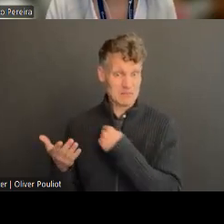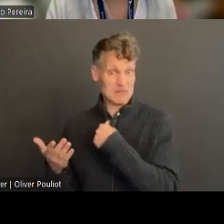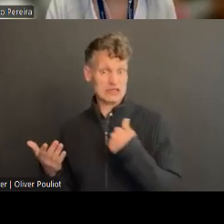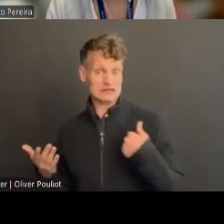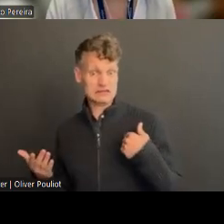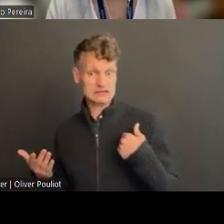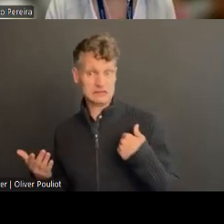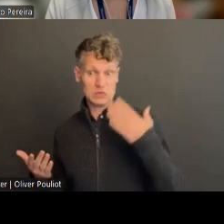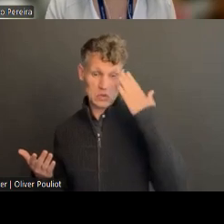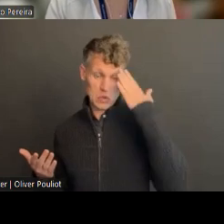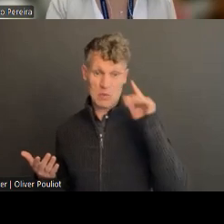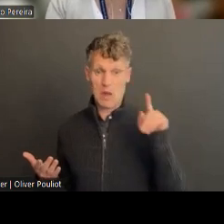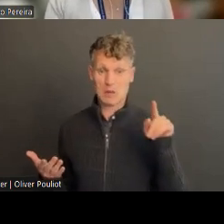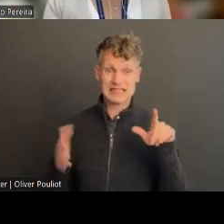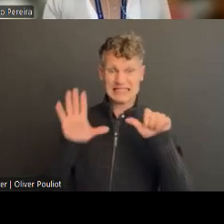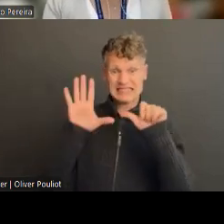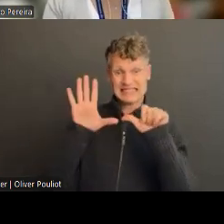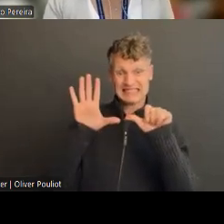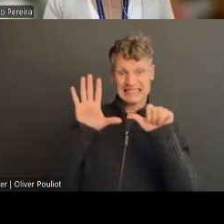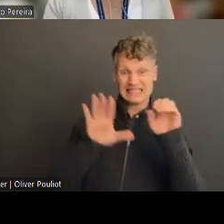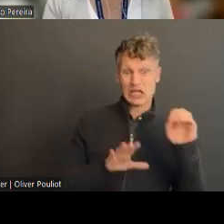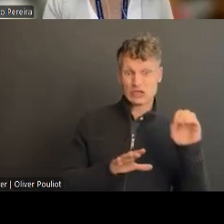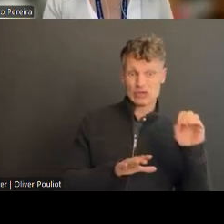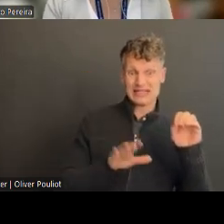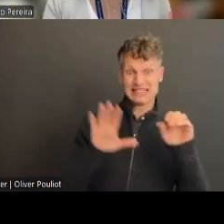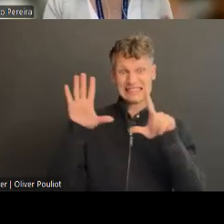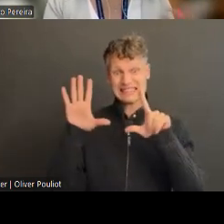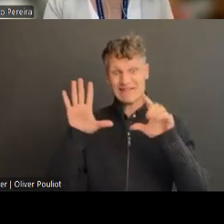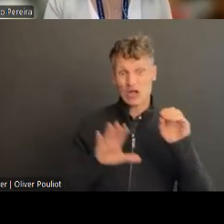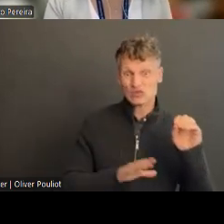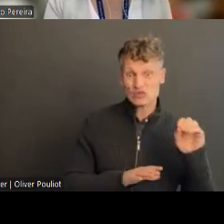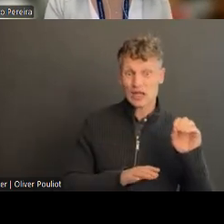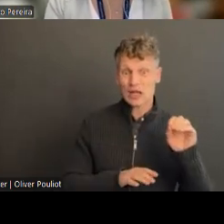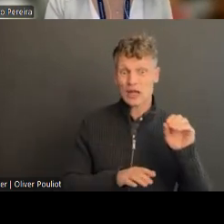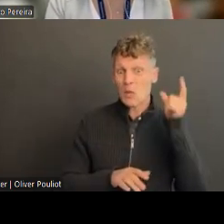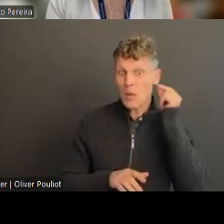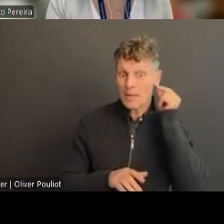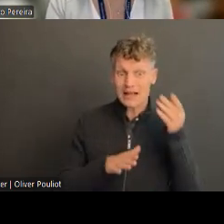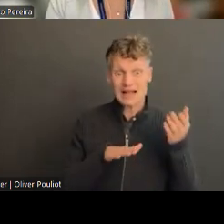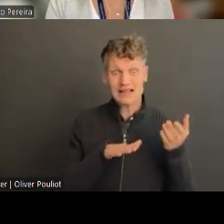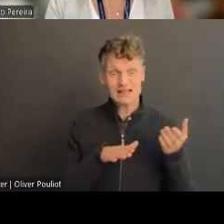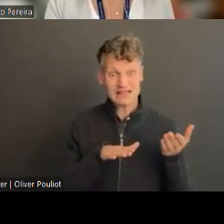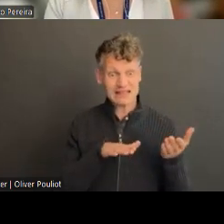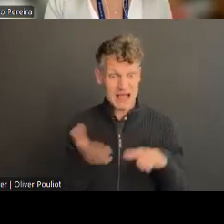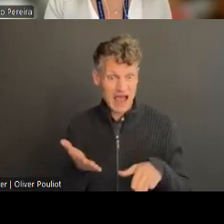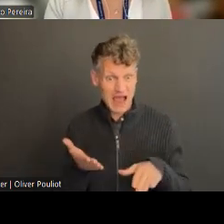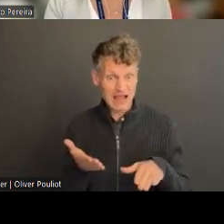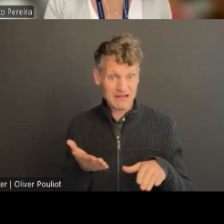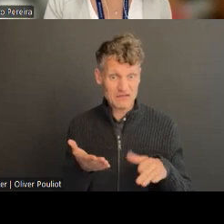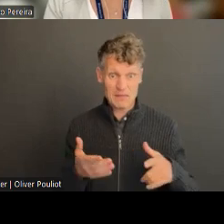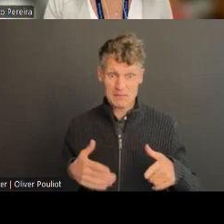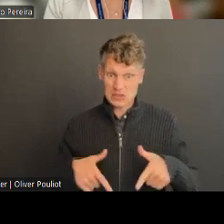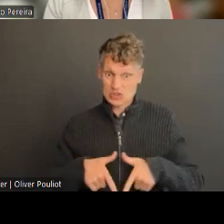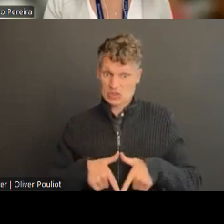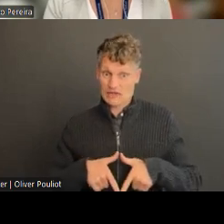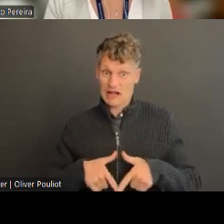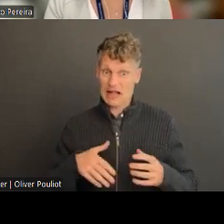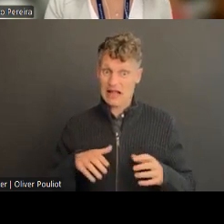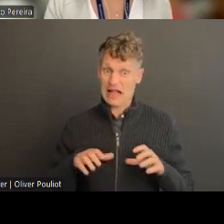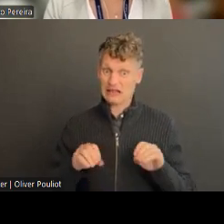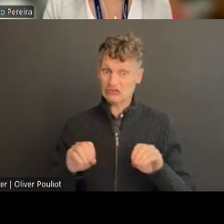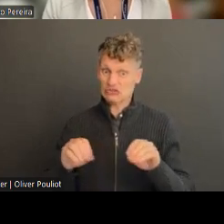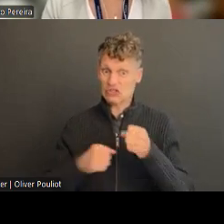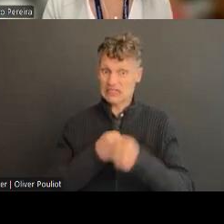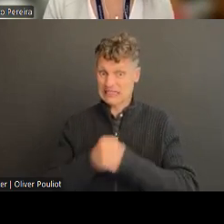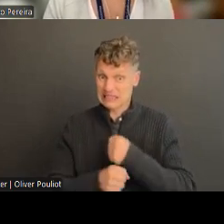al año. Entonces ahora les voy a mostrar cuál ha sido el proceso del rediseño del programa y la doctora